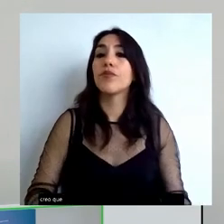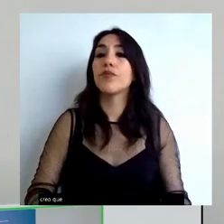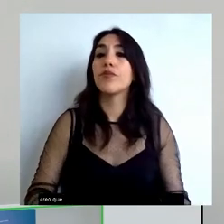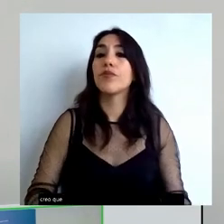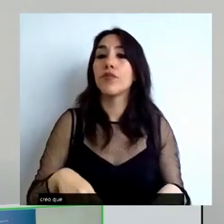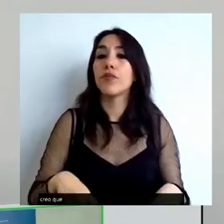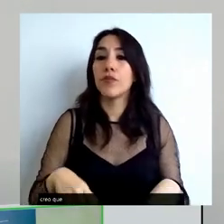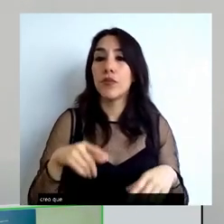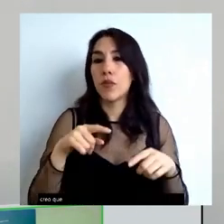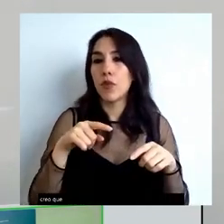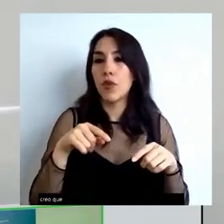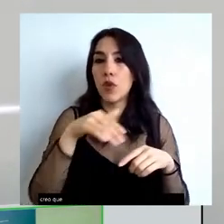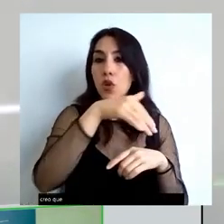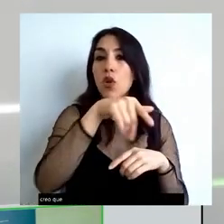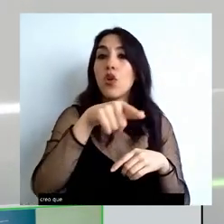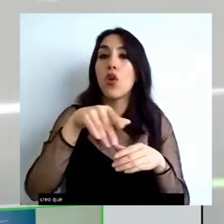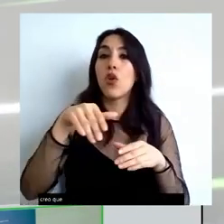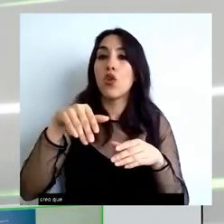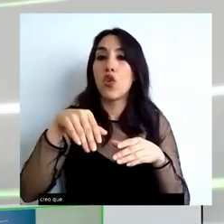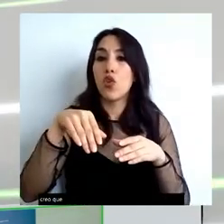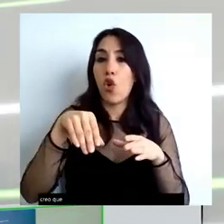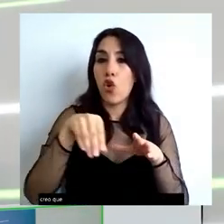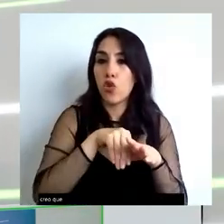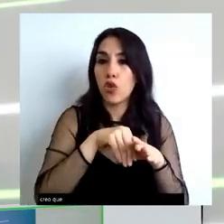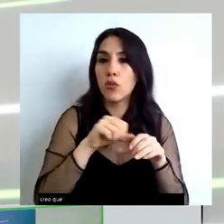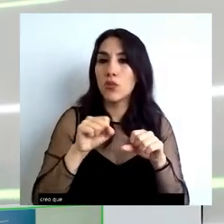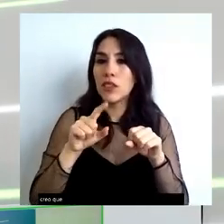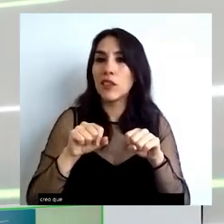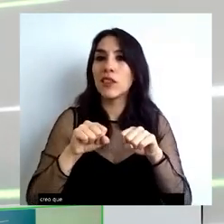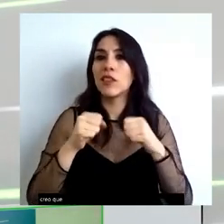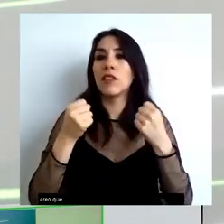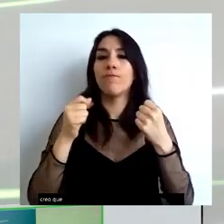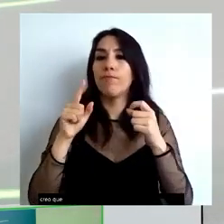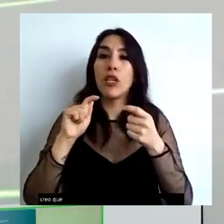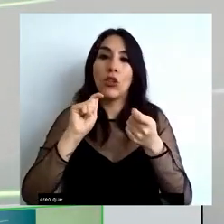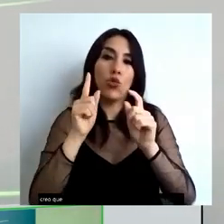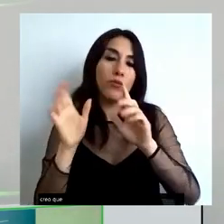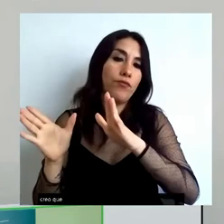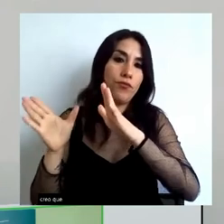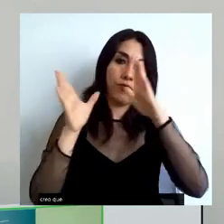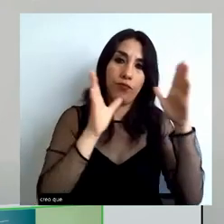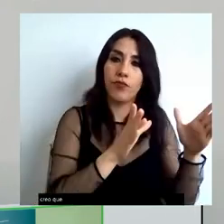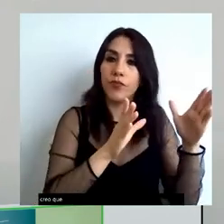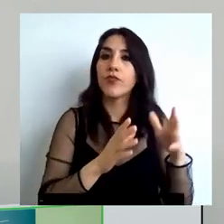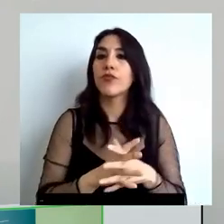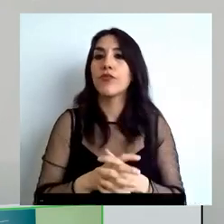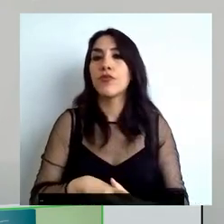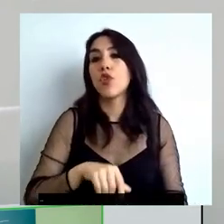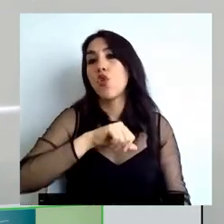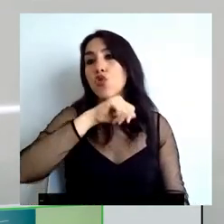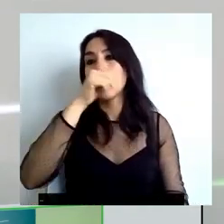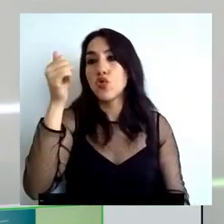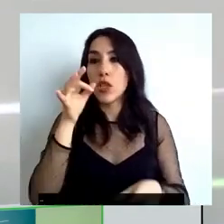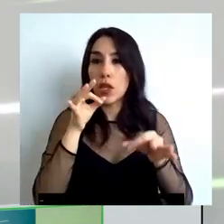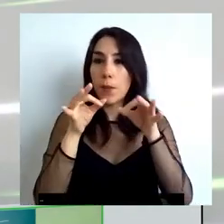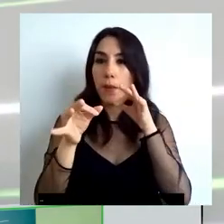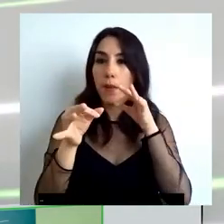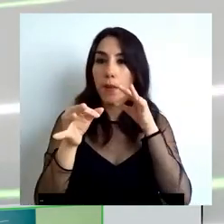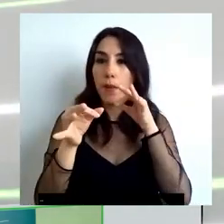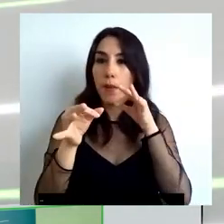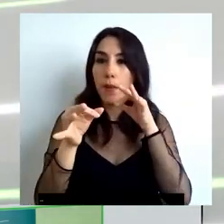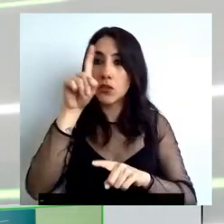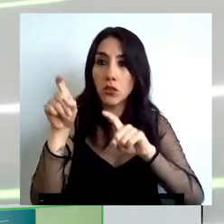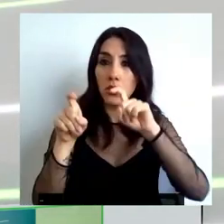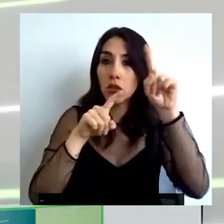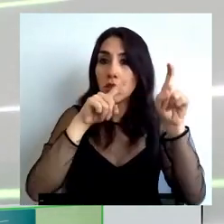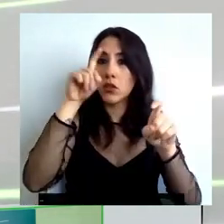trabajo. Hay otras dimensiones que seguramente podemos hablar en las siguientes preguntas y comentarios que me gustaría destacar, pero yo pondría